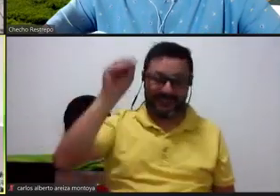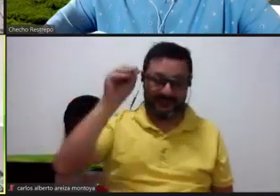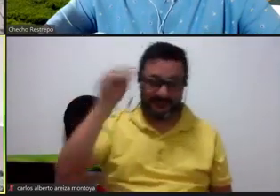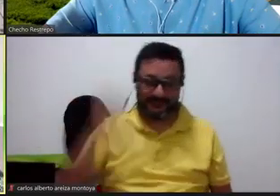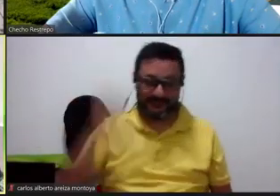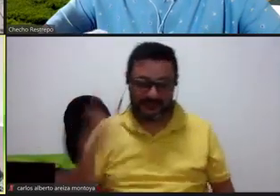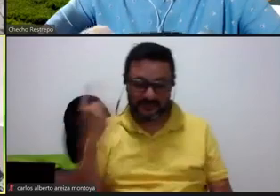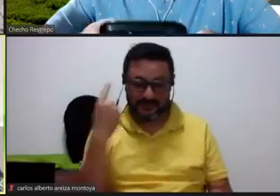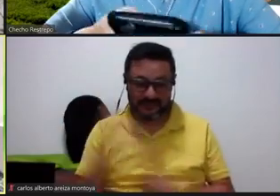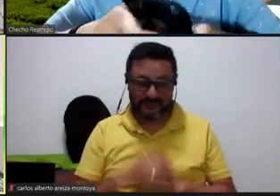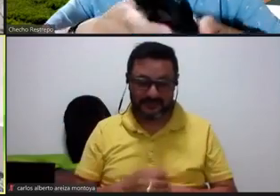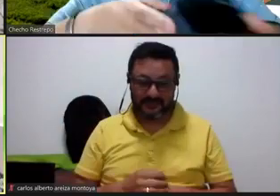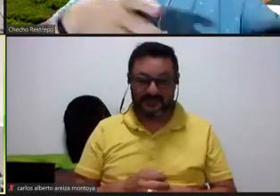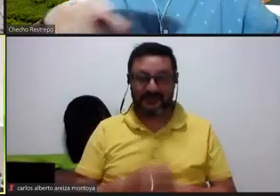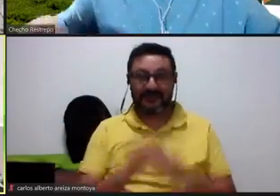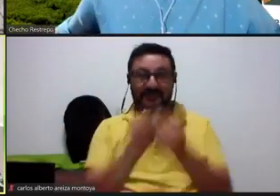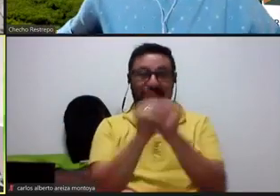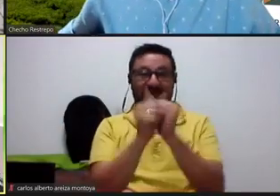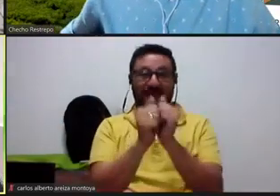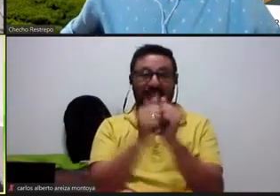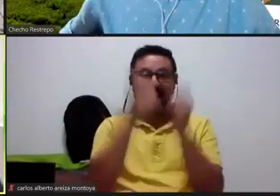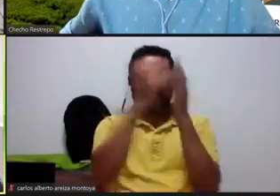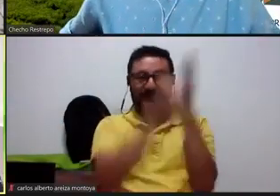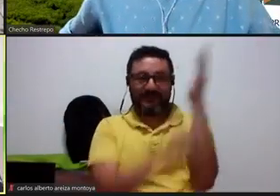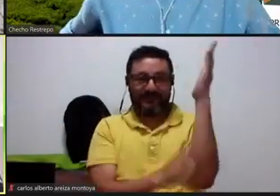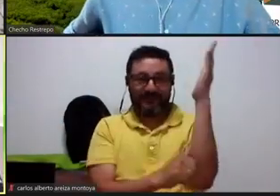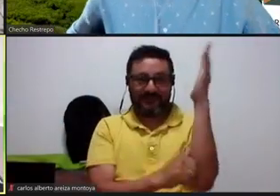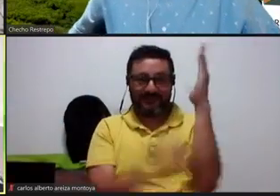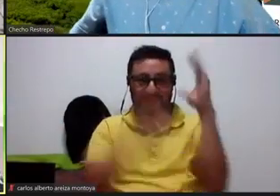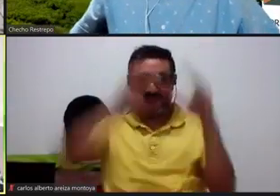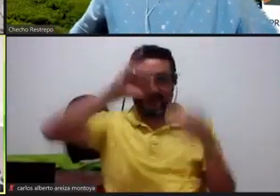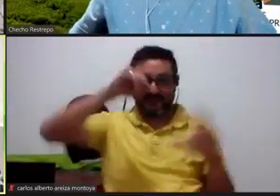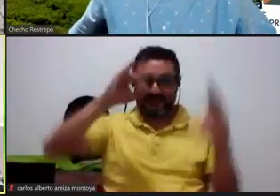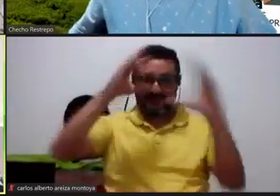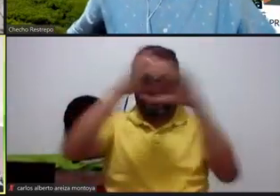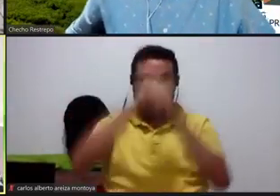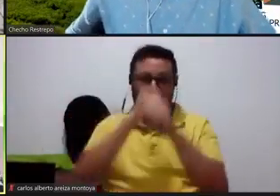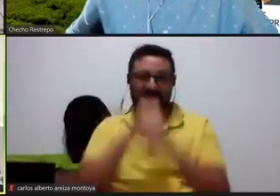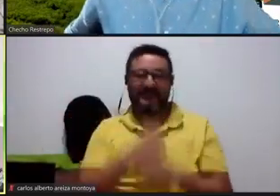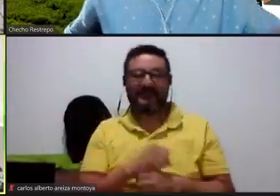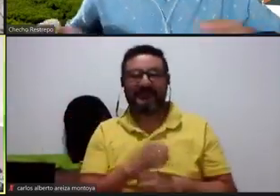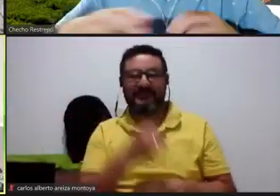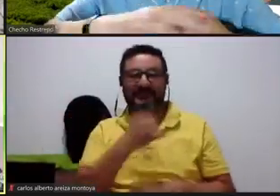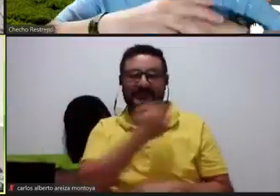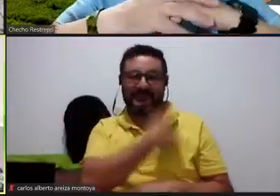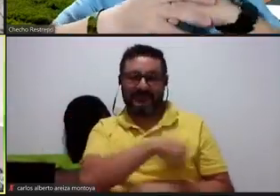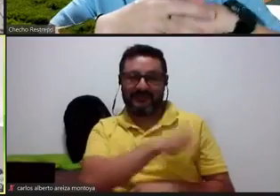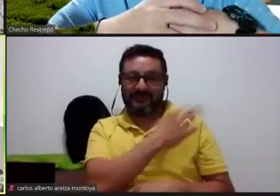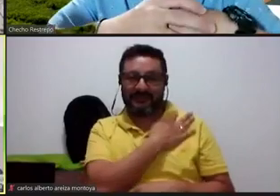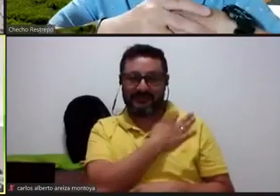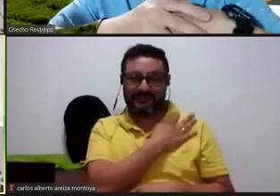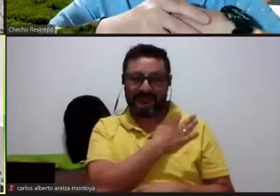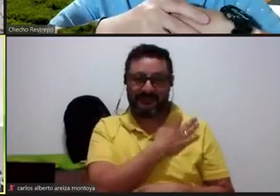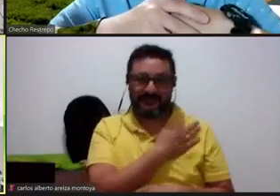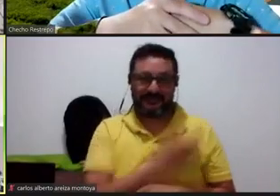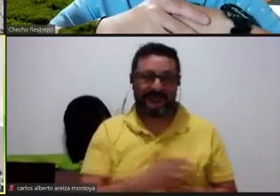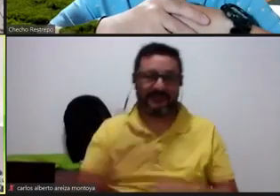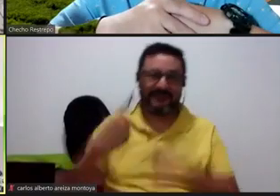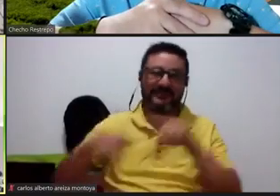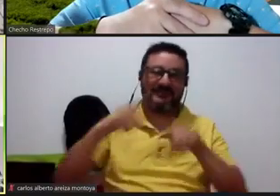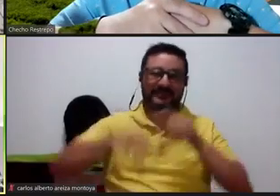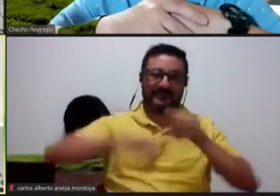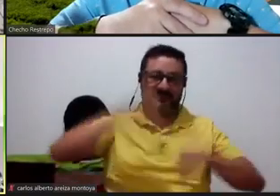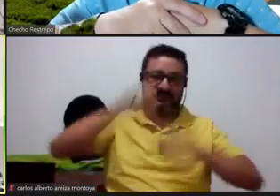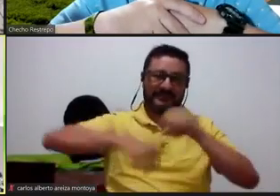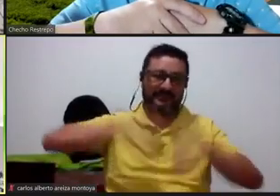solo este programa los jueves a las 7 de la noche Paisa Deportes Live TV, sino que también hay transmisiones de ciclismo,